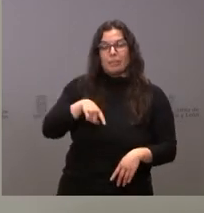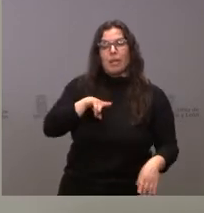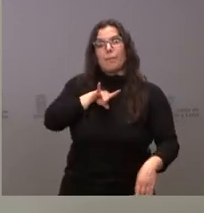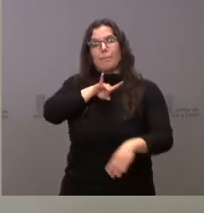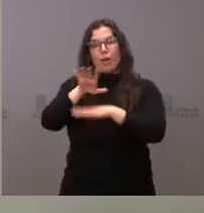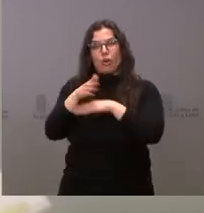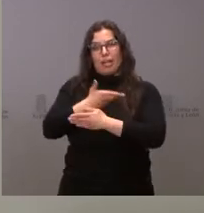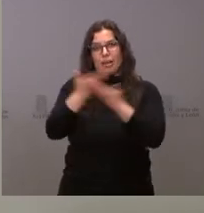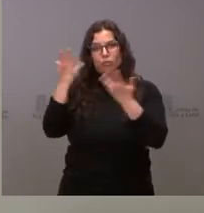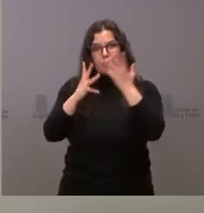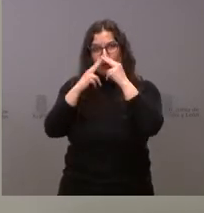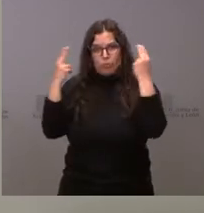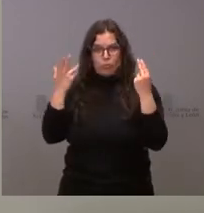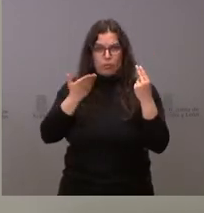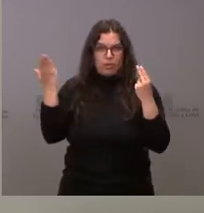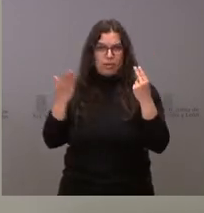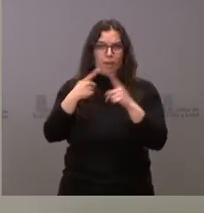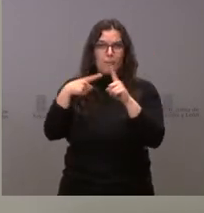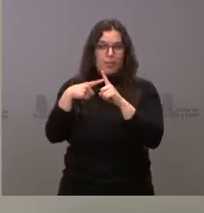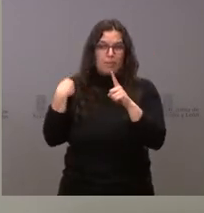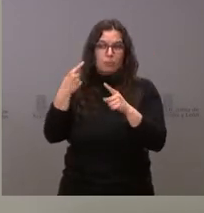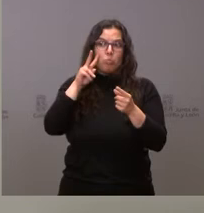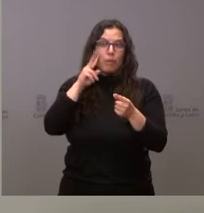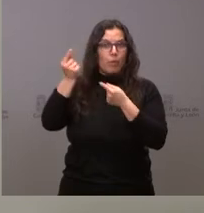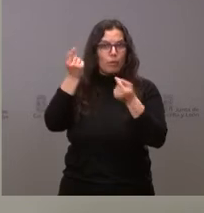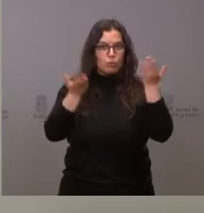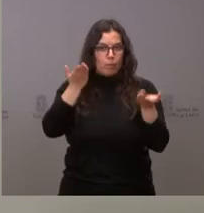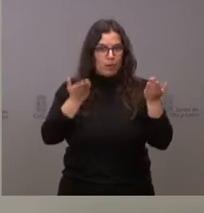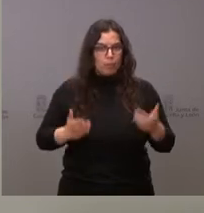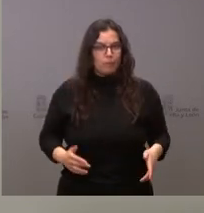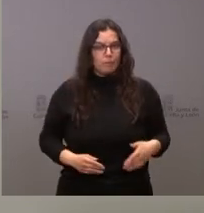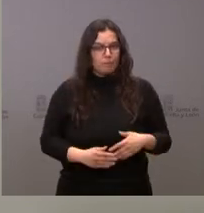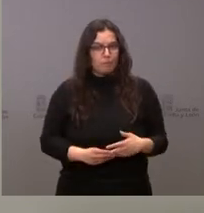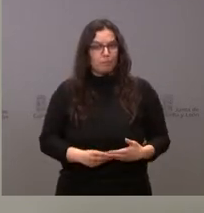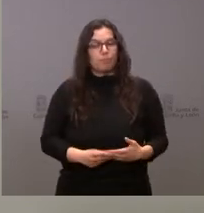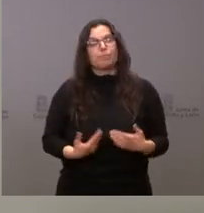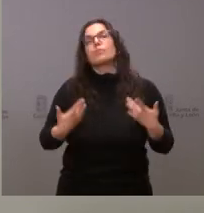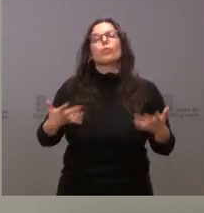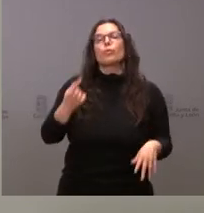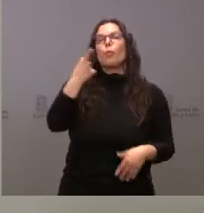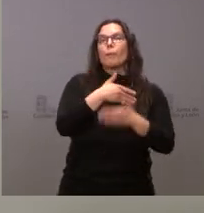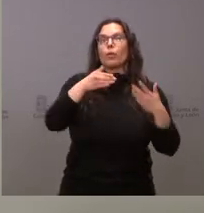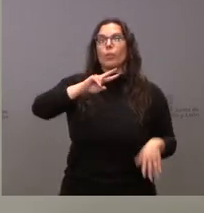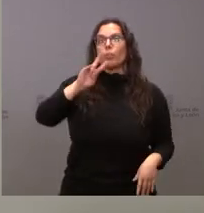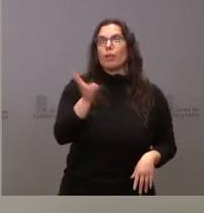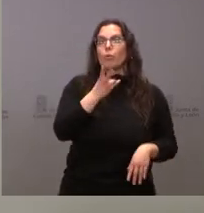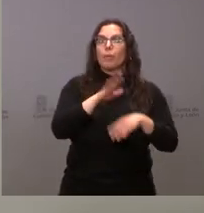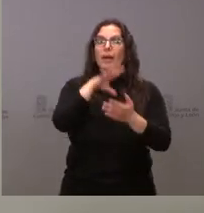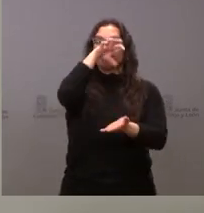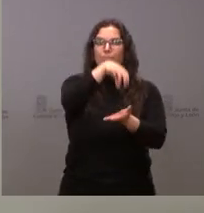locales según los datos que tienen a su disposición así mismo un millón de euros en una instalación de energía